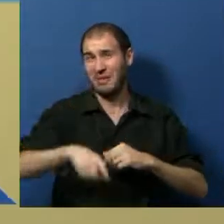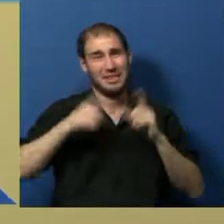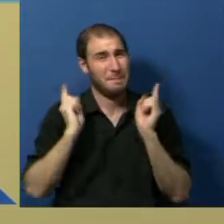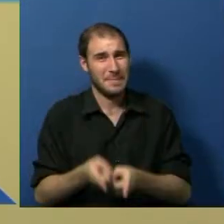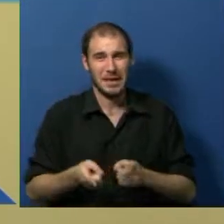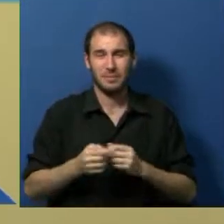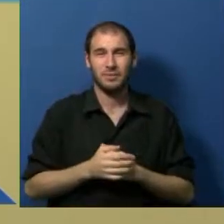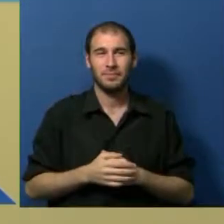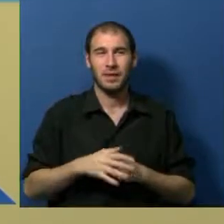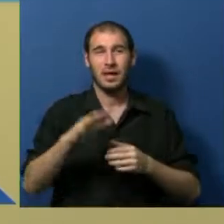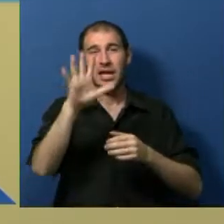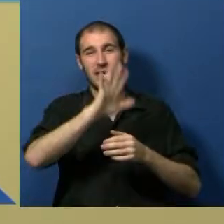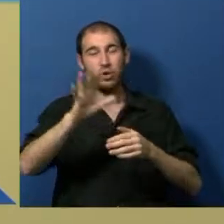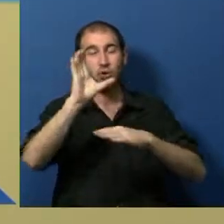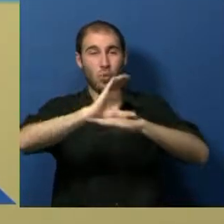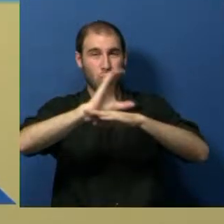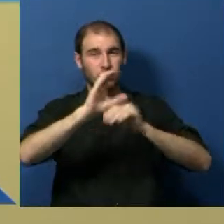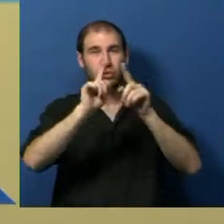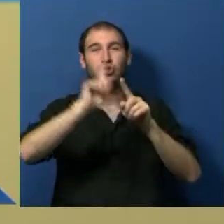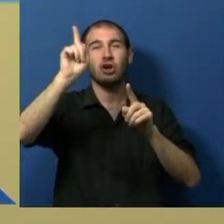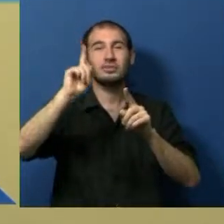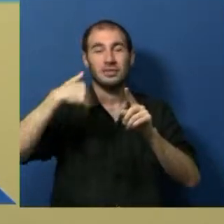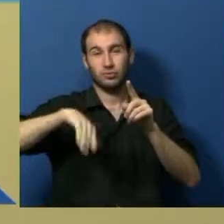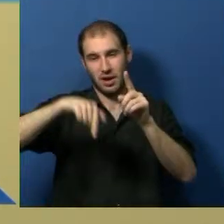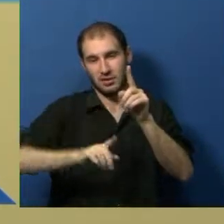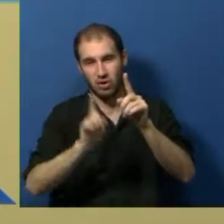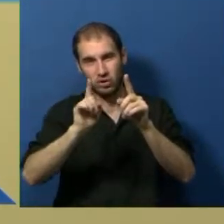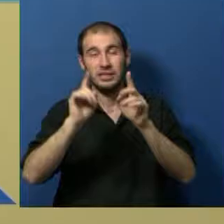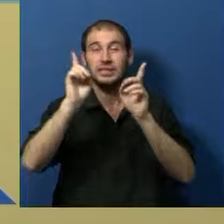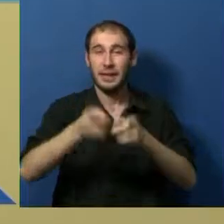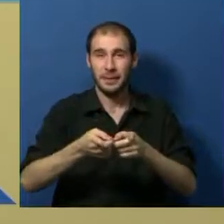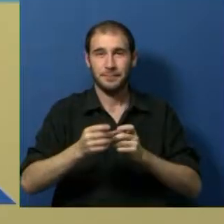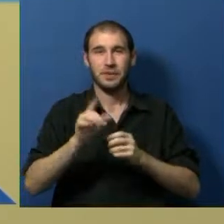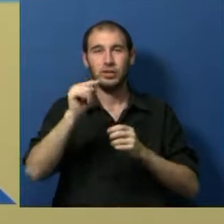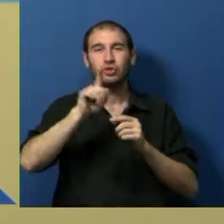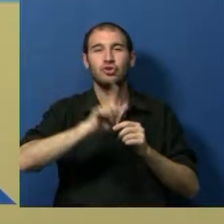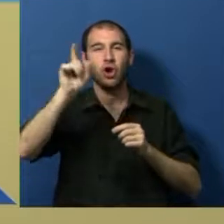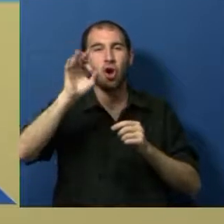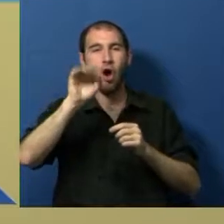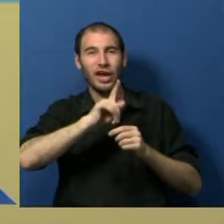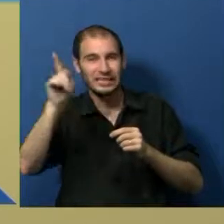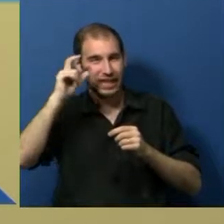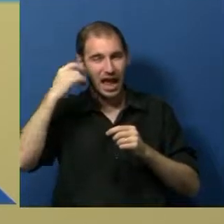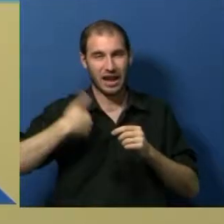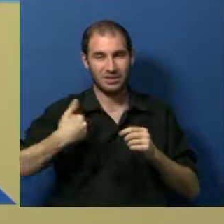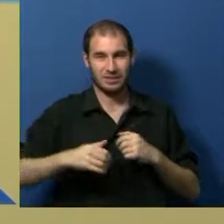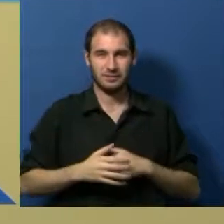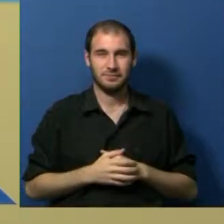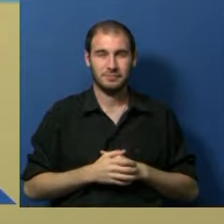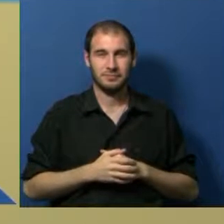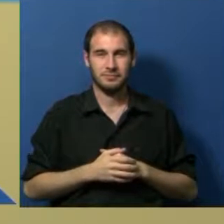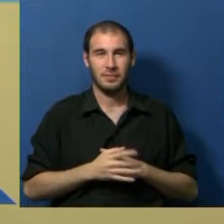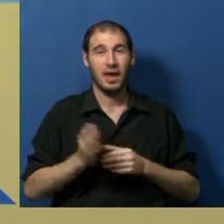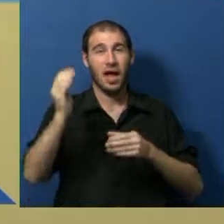persistentes en todo lo que es la región de Cuyo, el norte de la Patagonia e incluso el noroeste argentino. Uh-huh. Y bueno, dentro